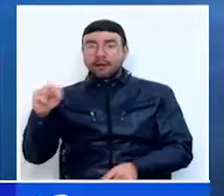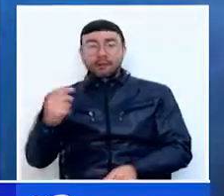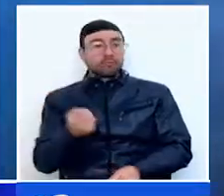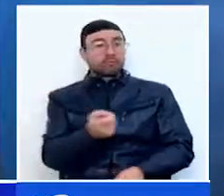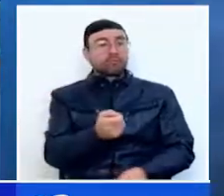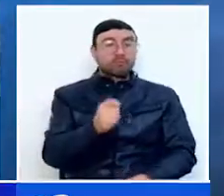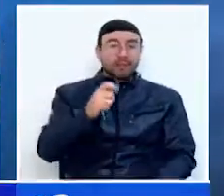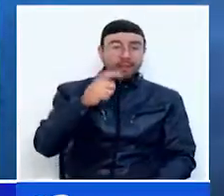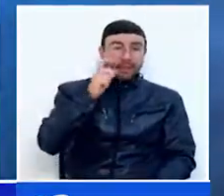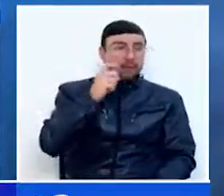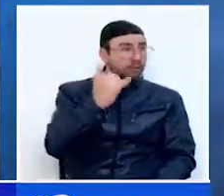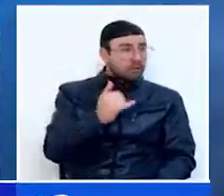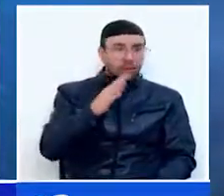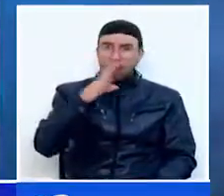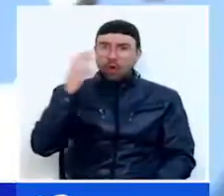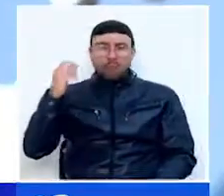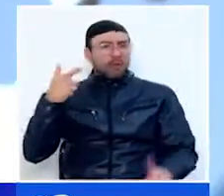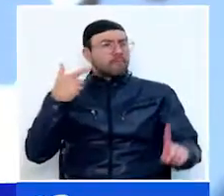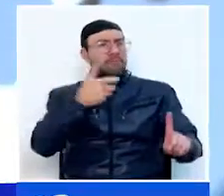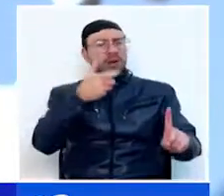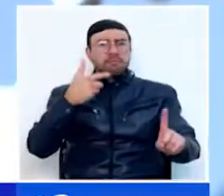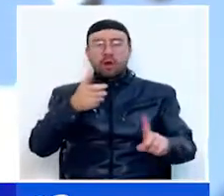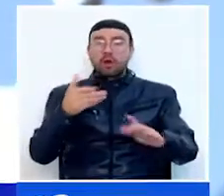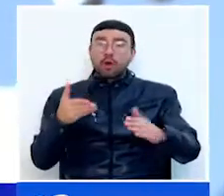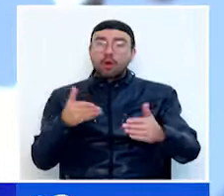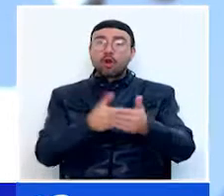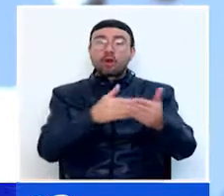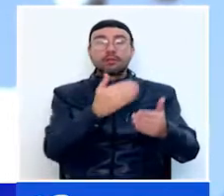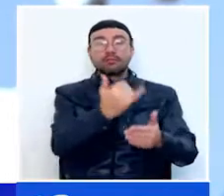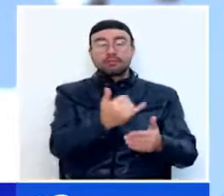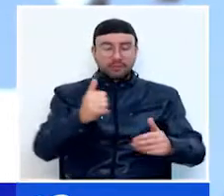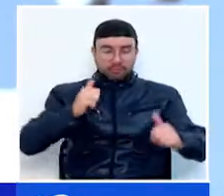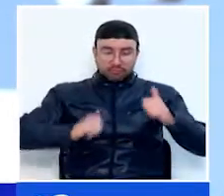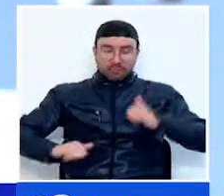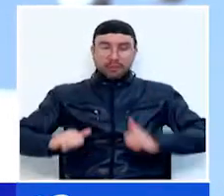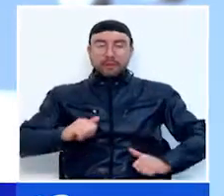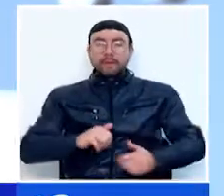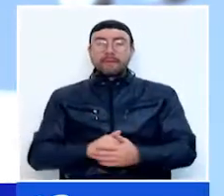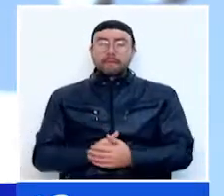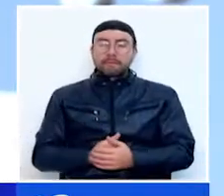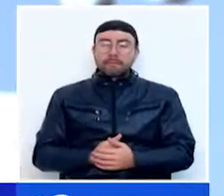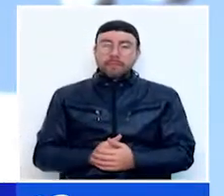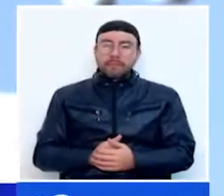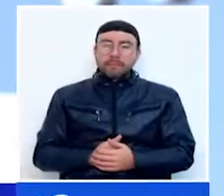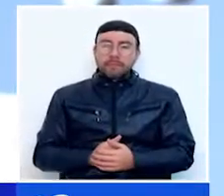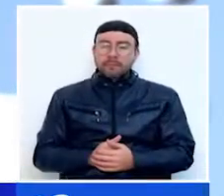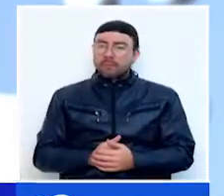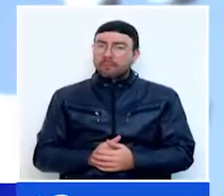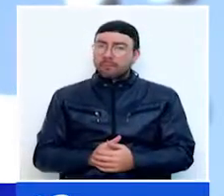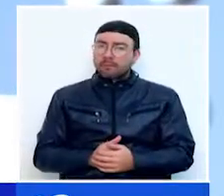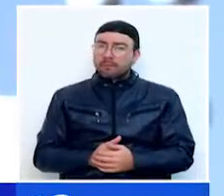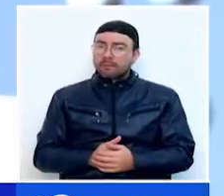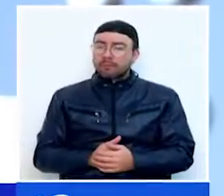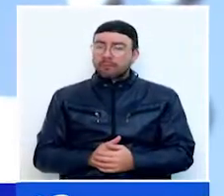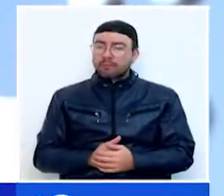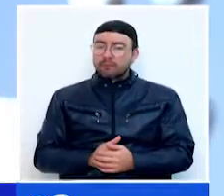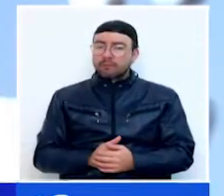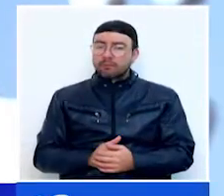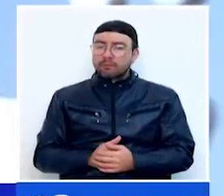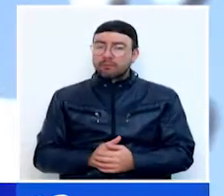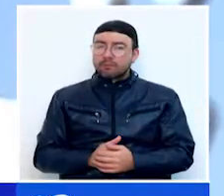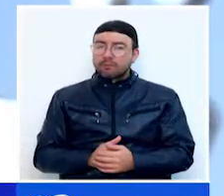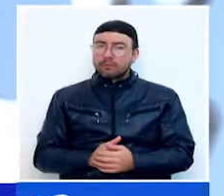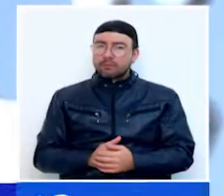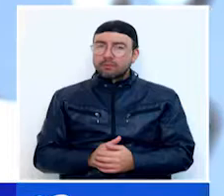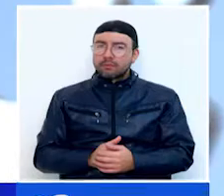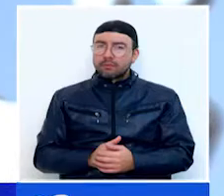un hombre disparó en contra de los manifestantes. Llegó una persona que porque tiene mucho poder en esta zona, tenía que pasarse como él quisiera y nos